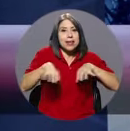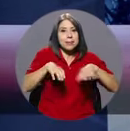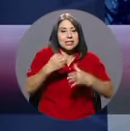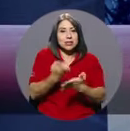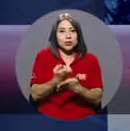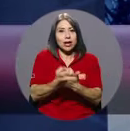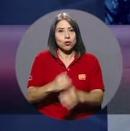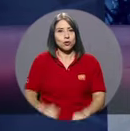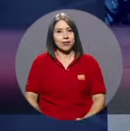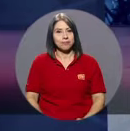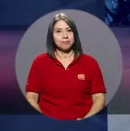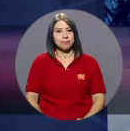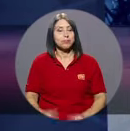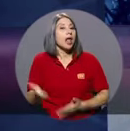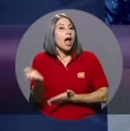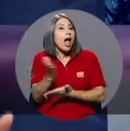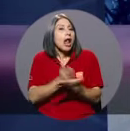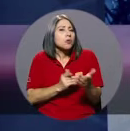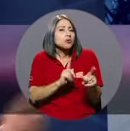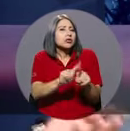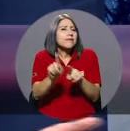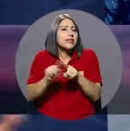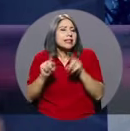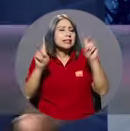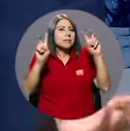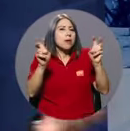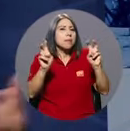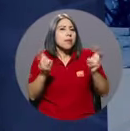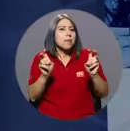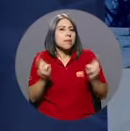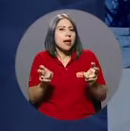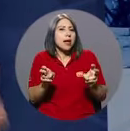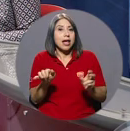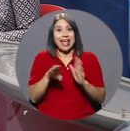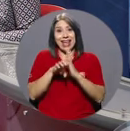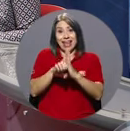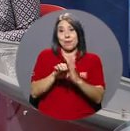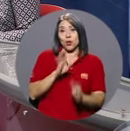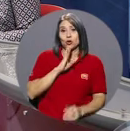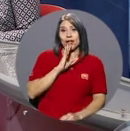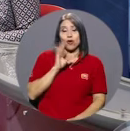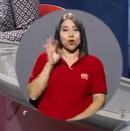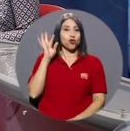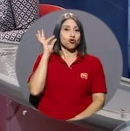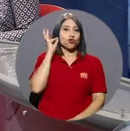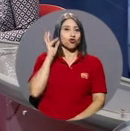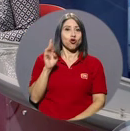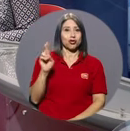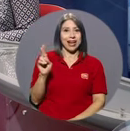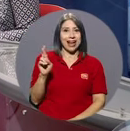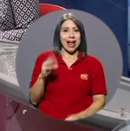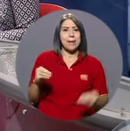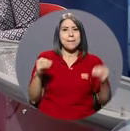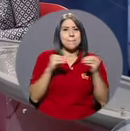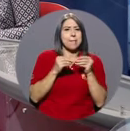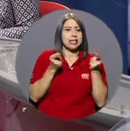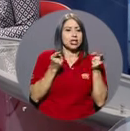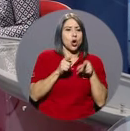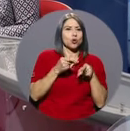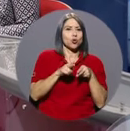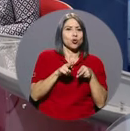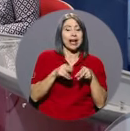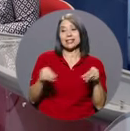de la economía. Hay puntos de todo tipo, como los que incluso Roxana habló ahora, que son, digamos, más coyunturales, y hay otros más